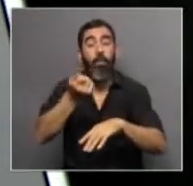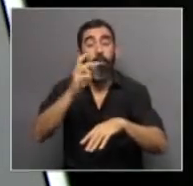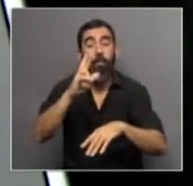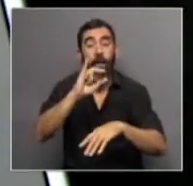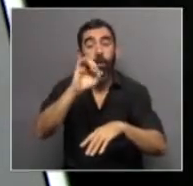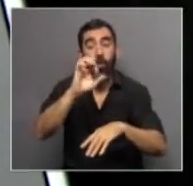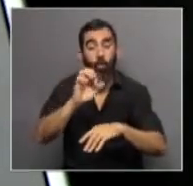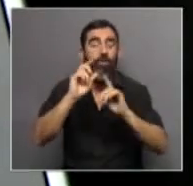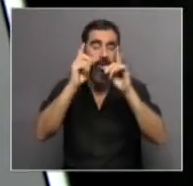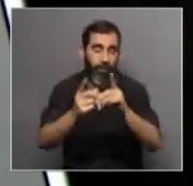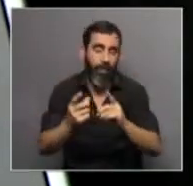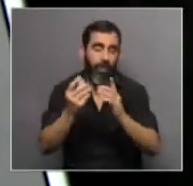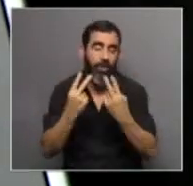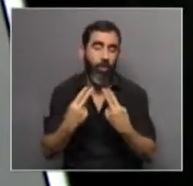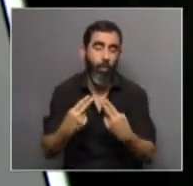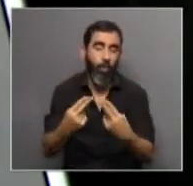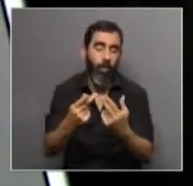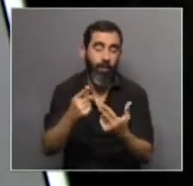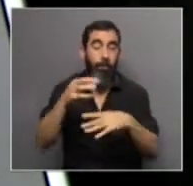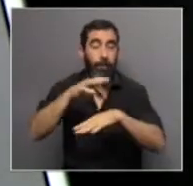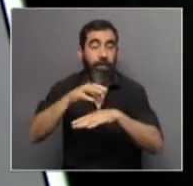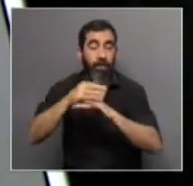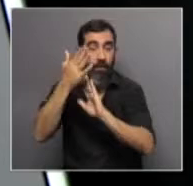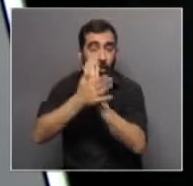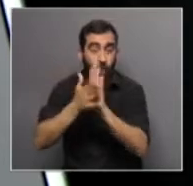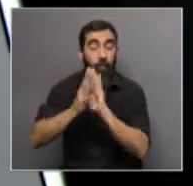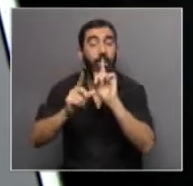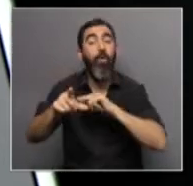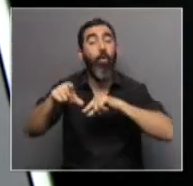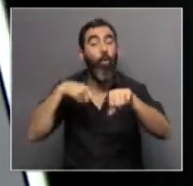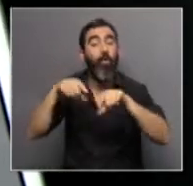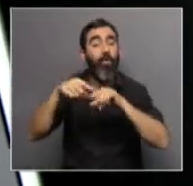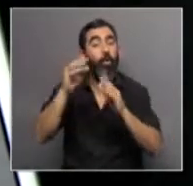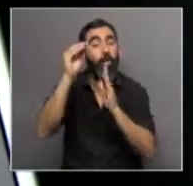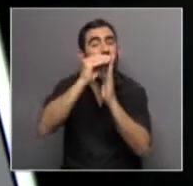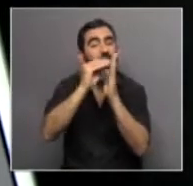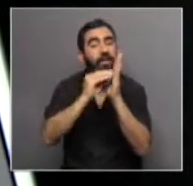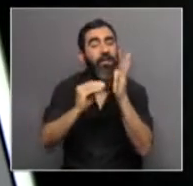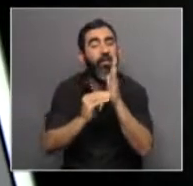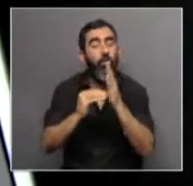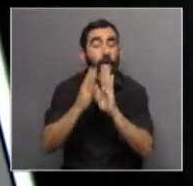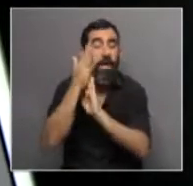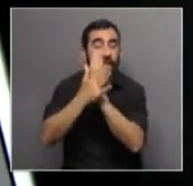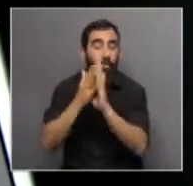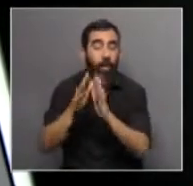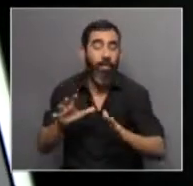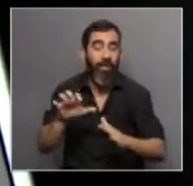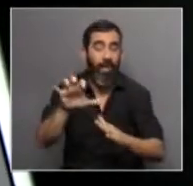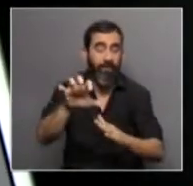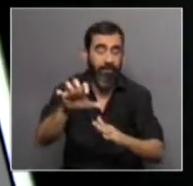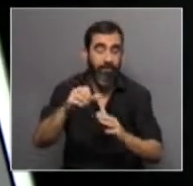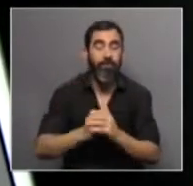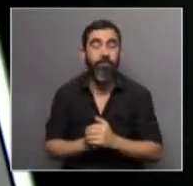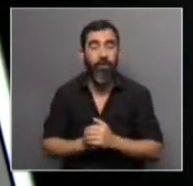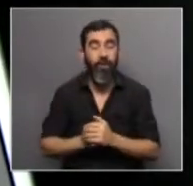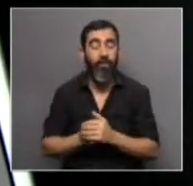es miembro titular de la Academia Nacional de Medicina y es coordinador del Registro Nacional de Cáncer, de la Comisión Honoraria